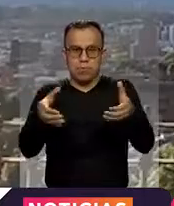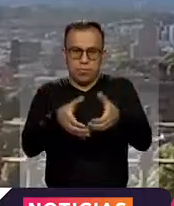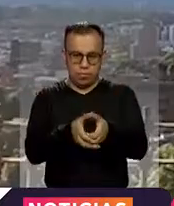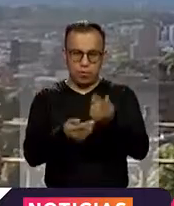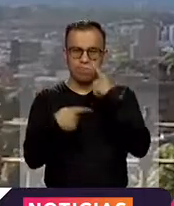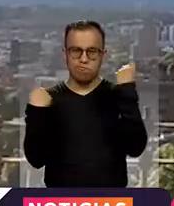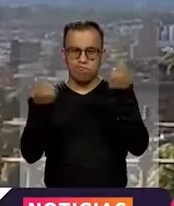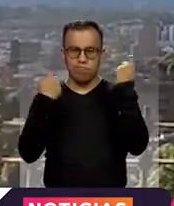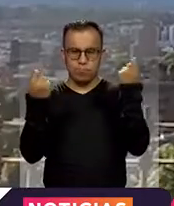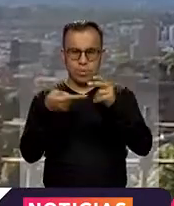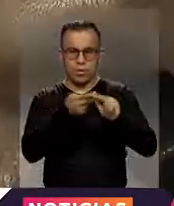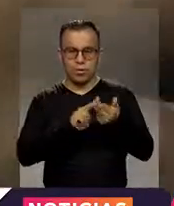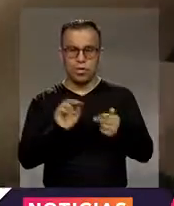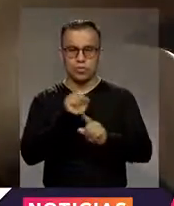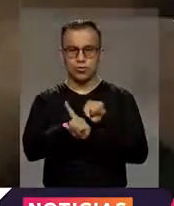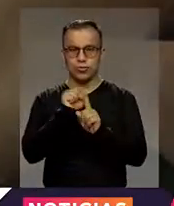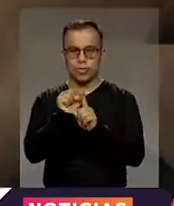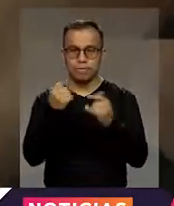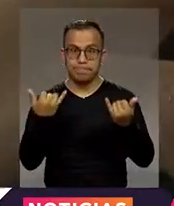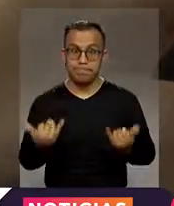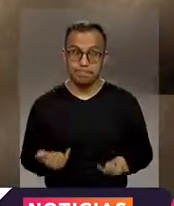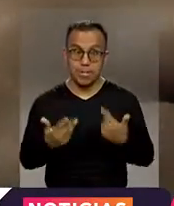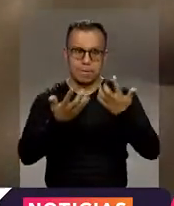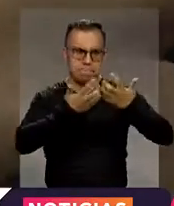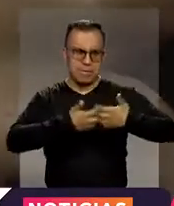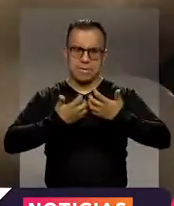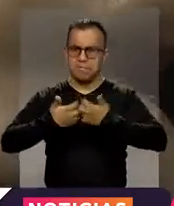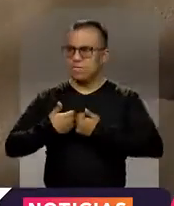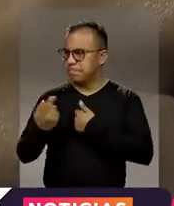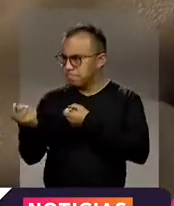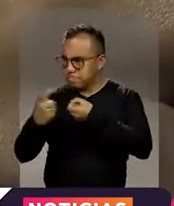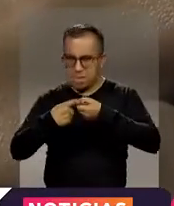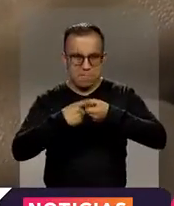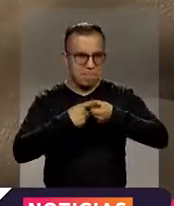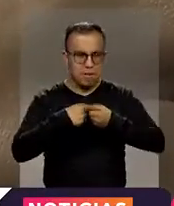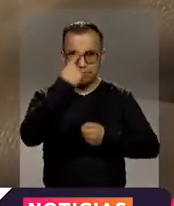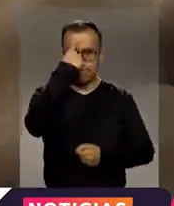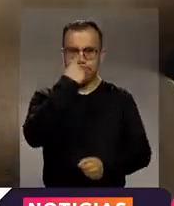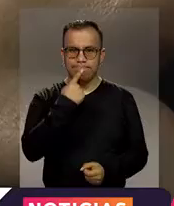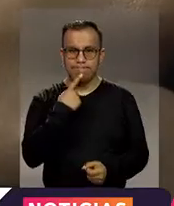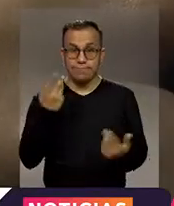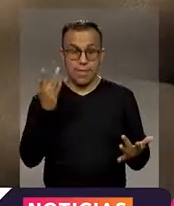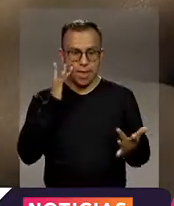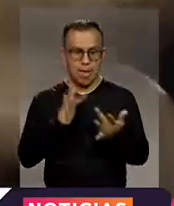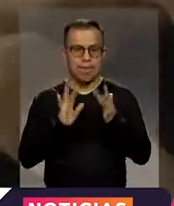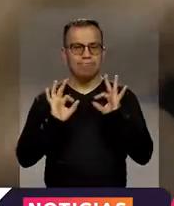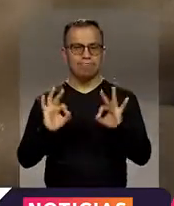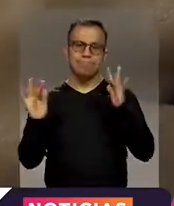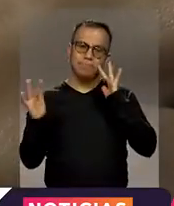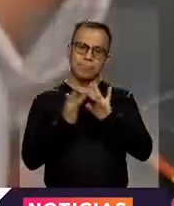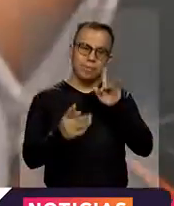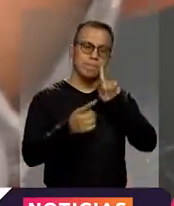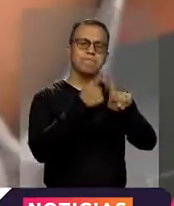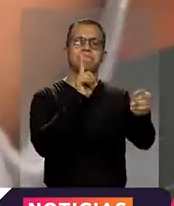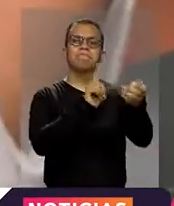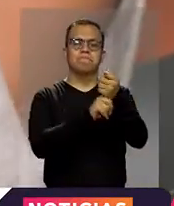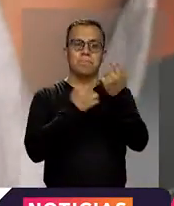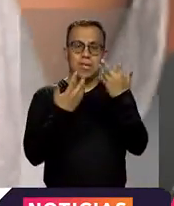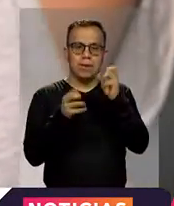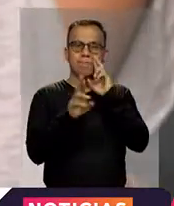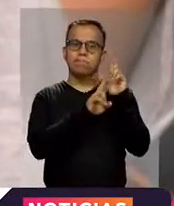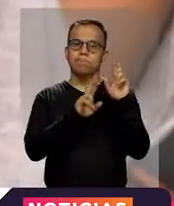y fomenta las relaciones sociales. Cada vez más empresas están buscando este tipo de perfiles. Los consideran acordes con su propósito de lograr